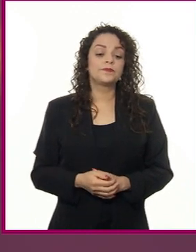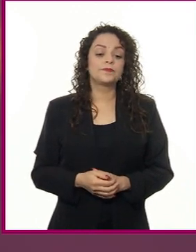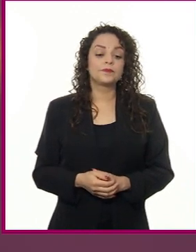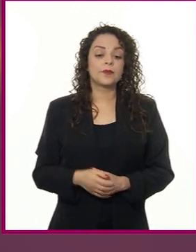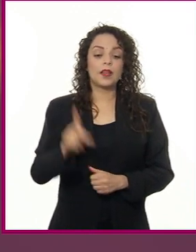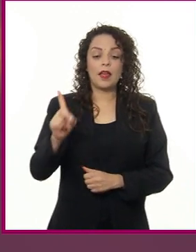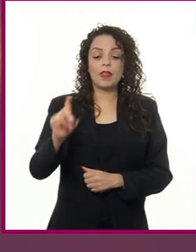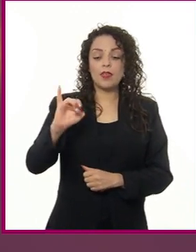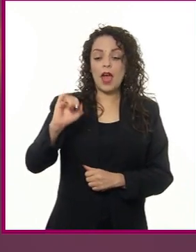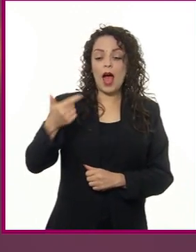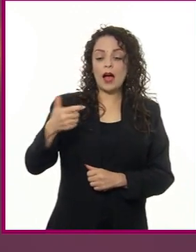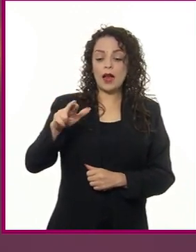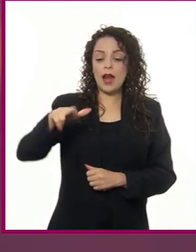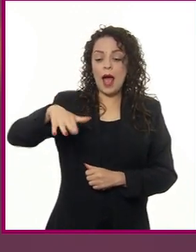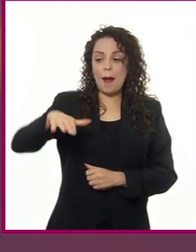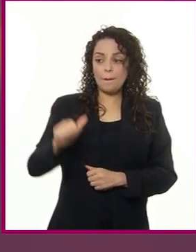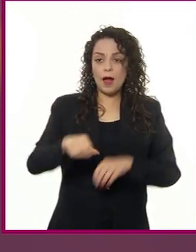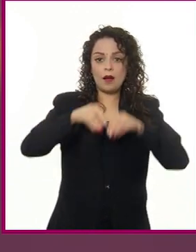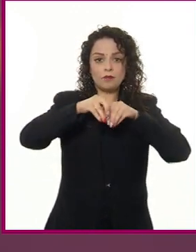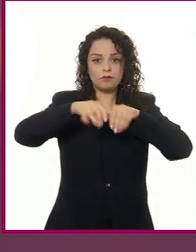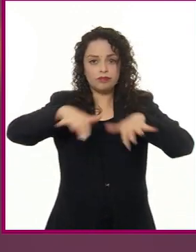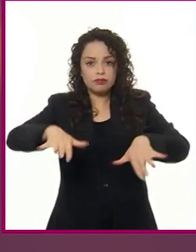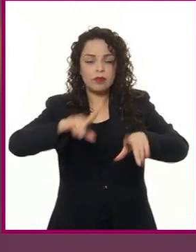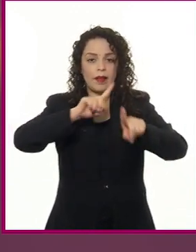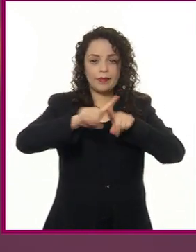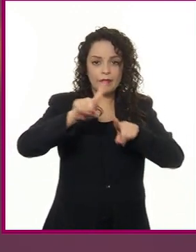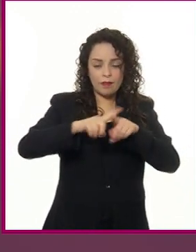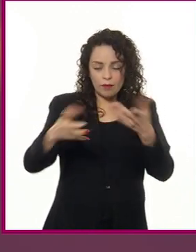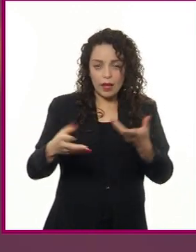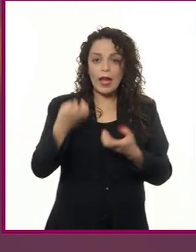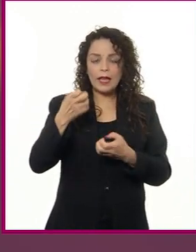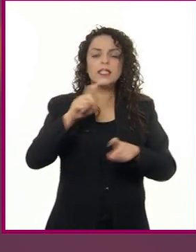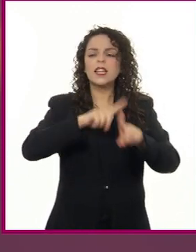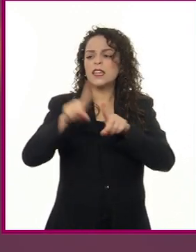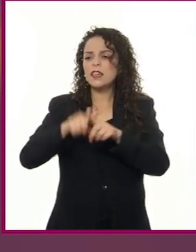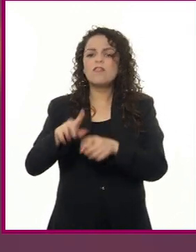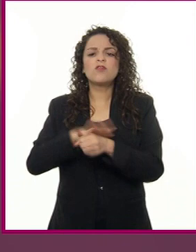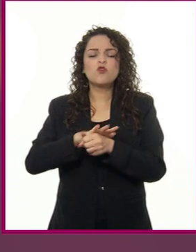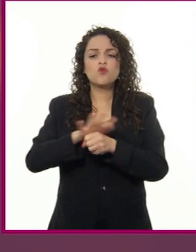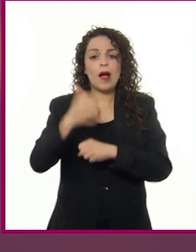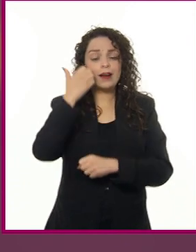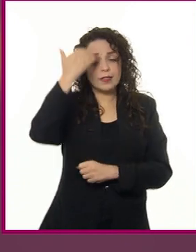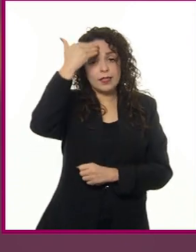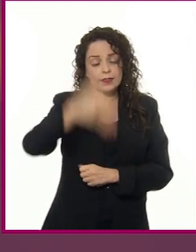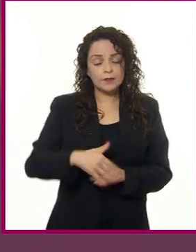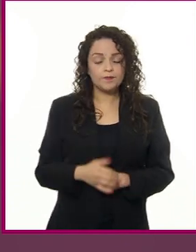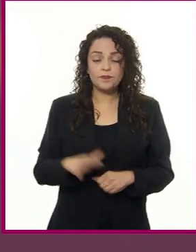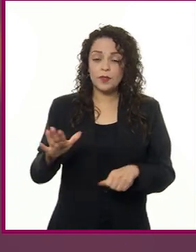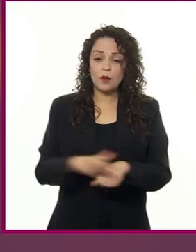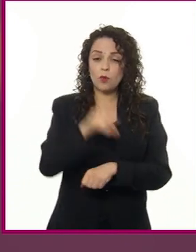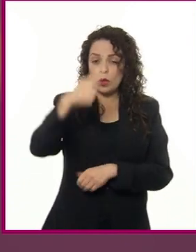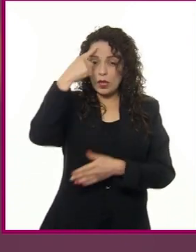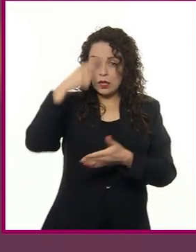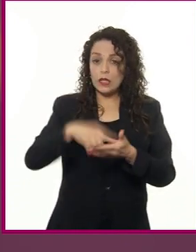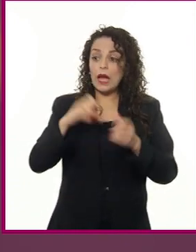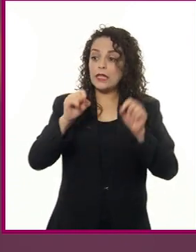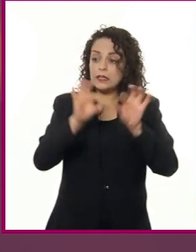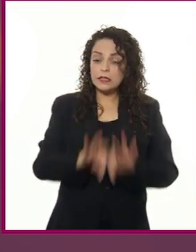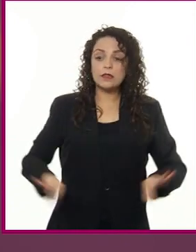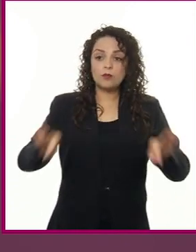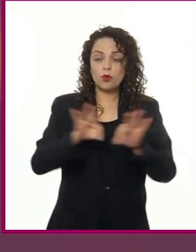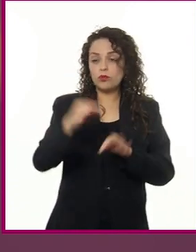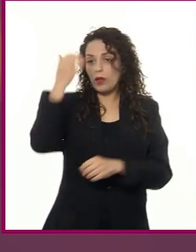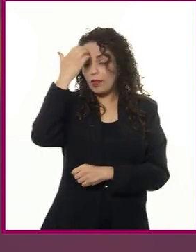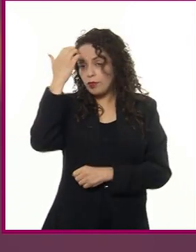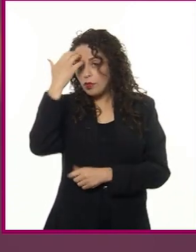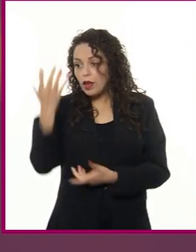diagrama, gráfica y esquema? ¿Por qué consideras que es importante conocer y emplear señales, códigos